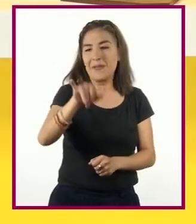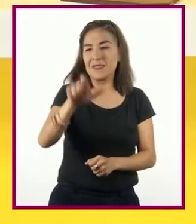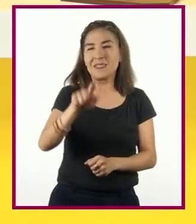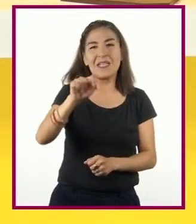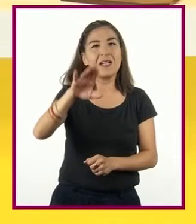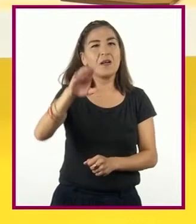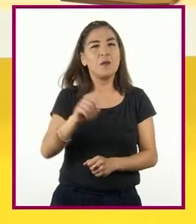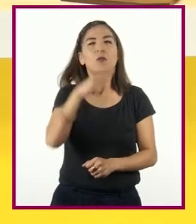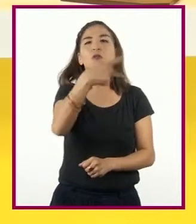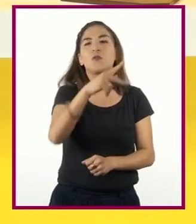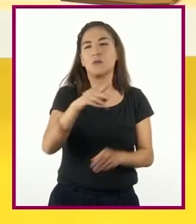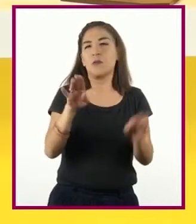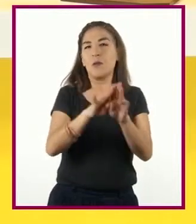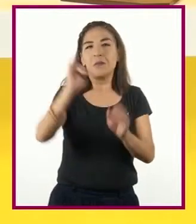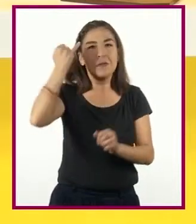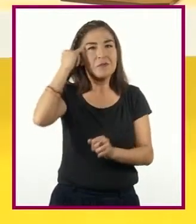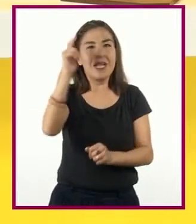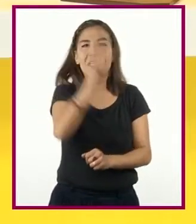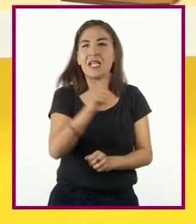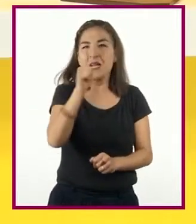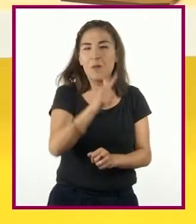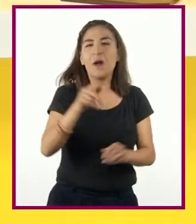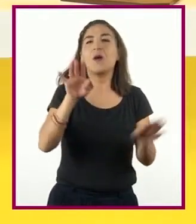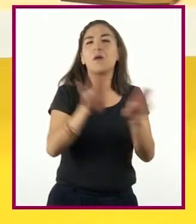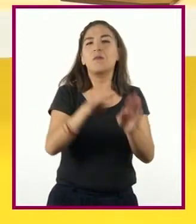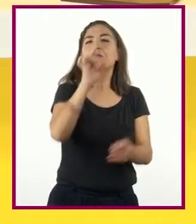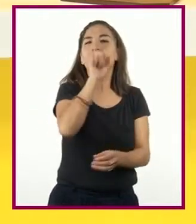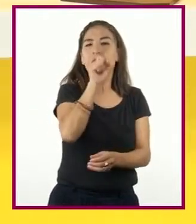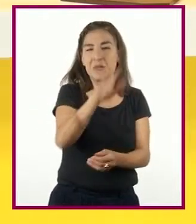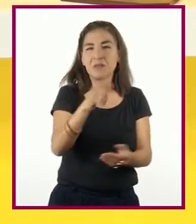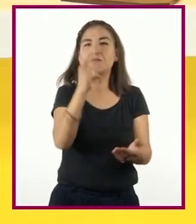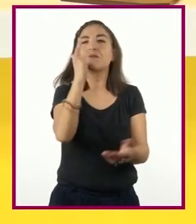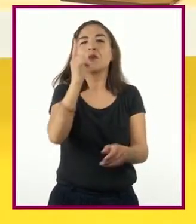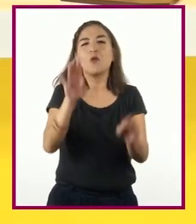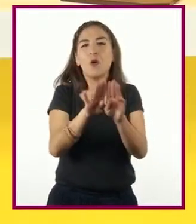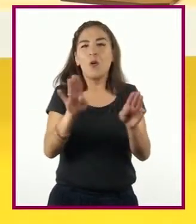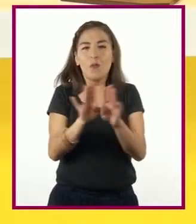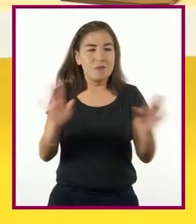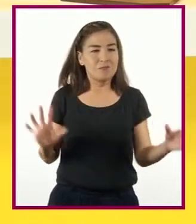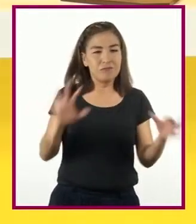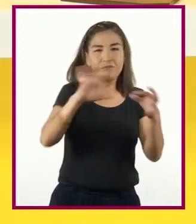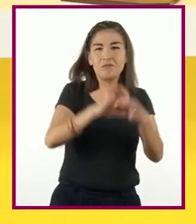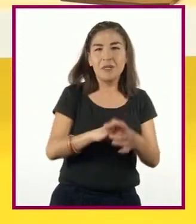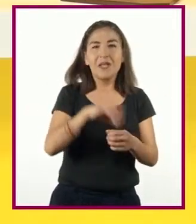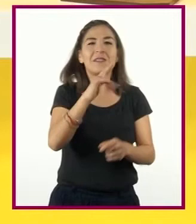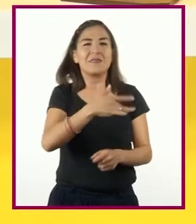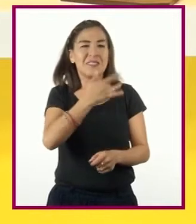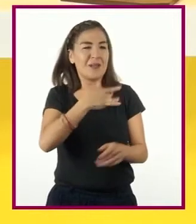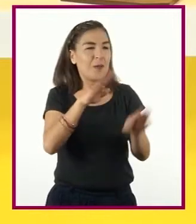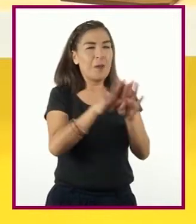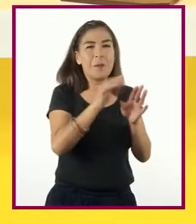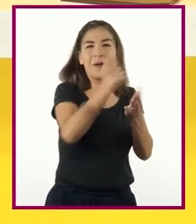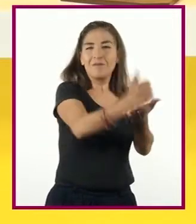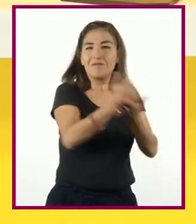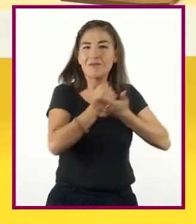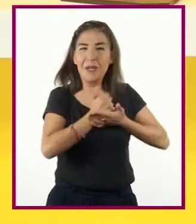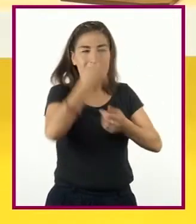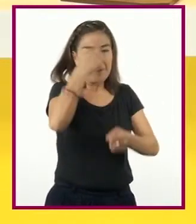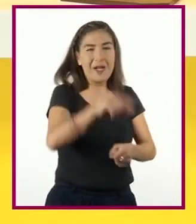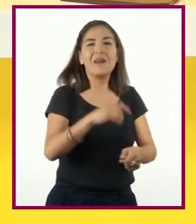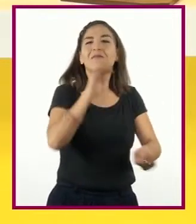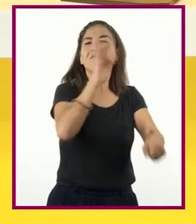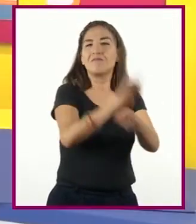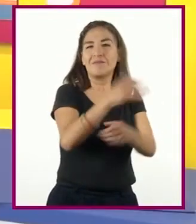la lengua, además que se identifica con grupos de personas que ayudan a otras o que trabajan en favor de la protección